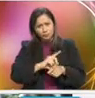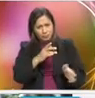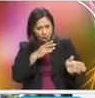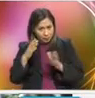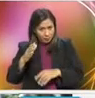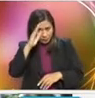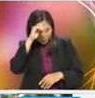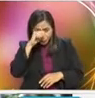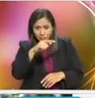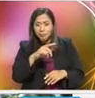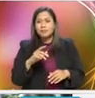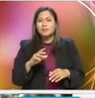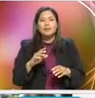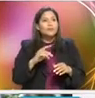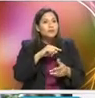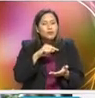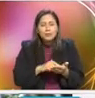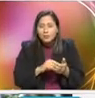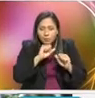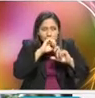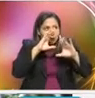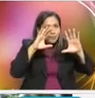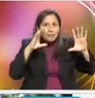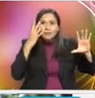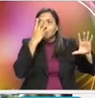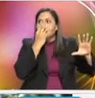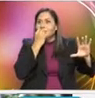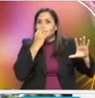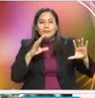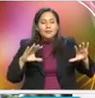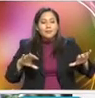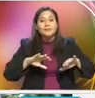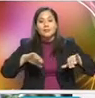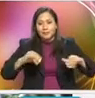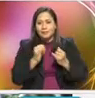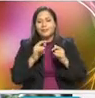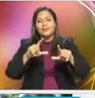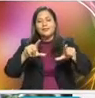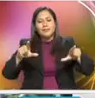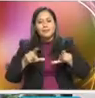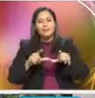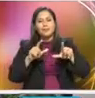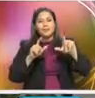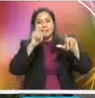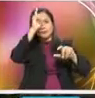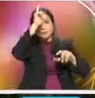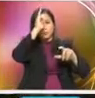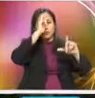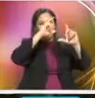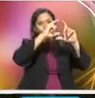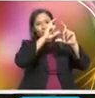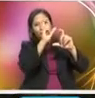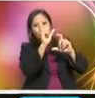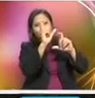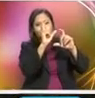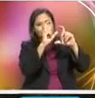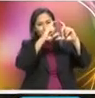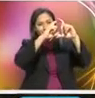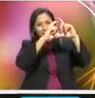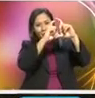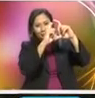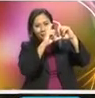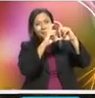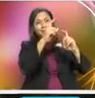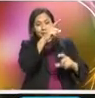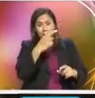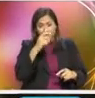otra ocasión yo creo que ya surrealista. Exacto, exacto. Y también nos faltó la Laguna de la Media Luna, que hay ahora sí que hay algunos que dicen que no está